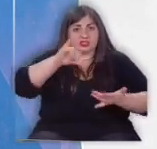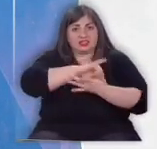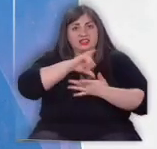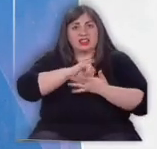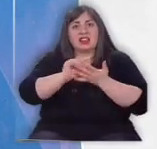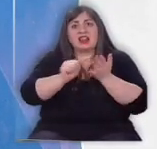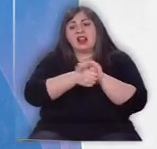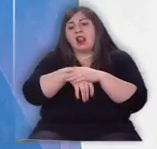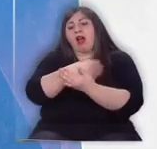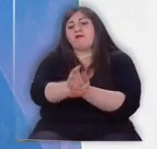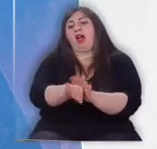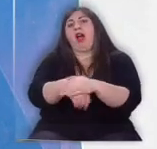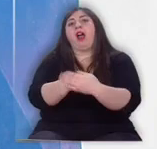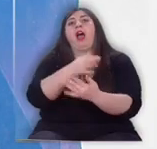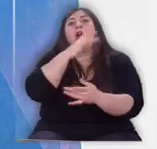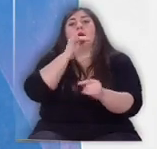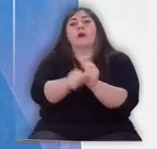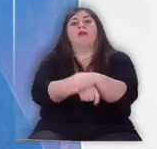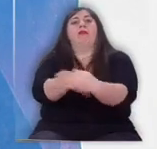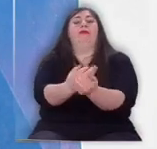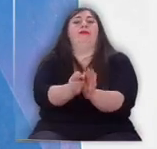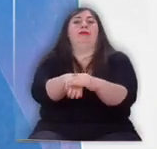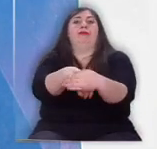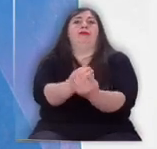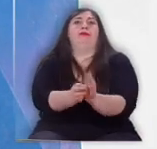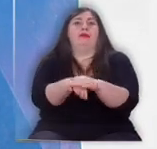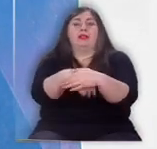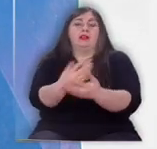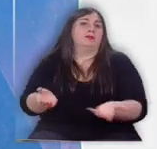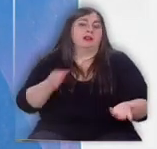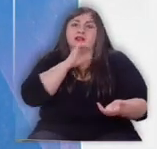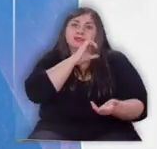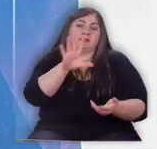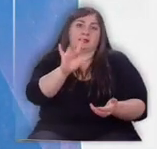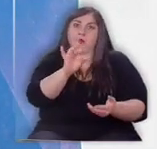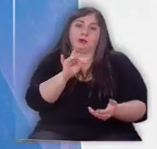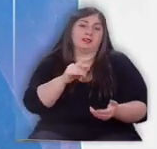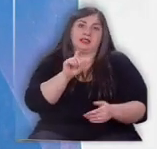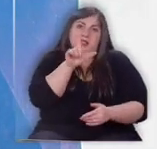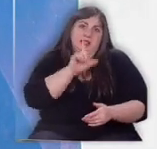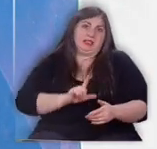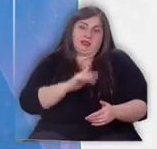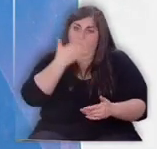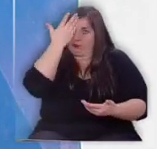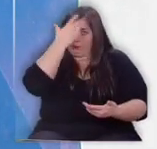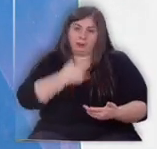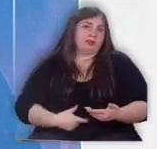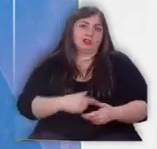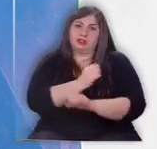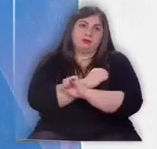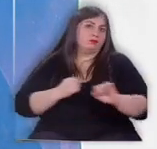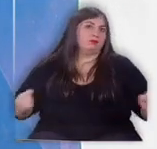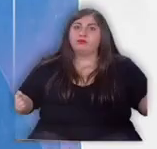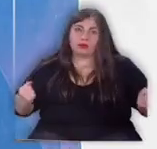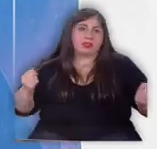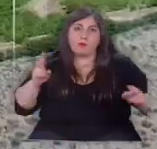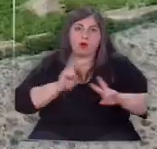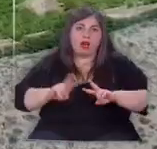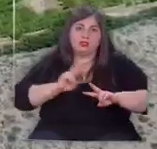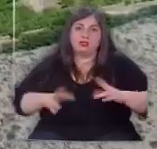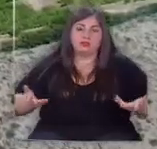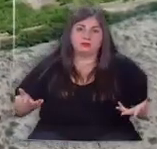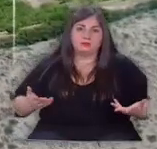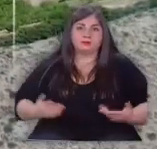lavarnos 30 segundos con el chorro del agua corriendo, y para la zona rural con 50 litros por persona eso lamentablemente no lo podemos